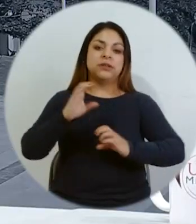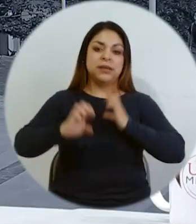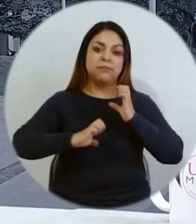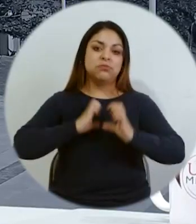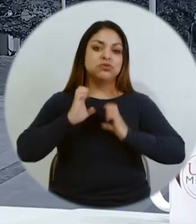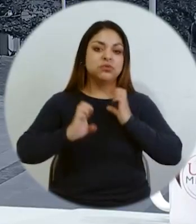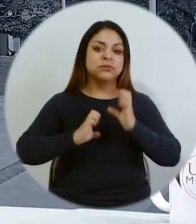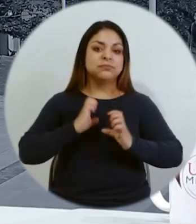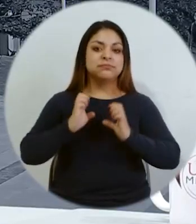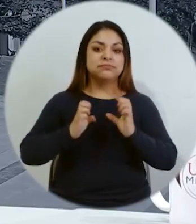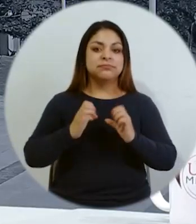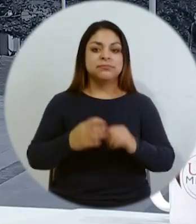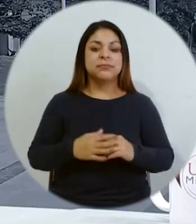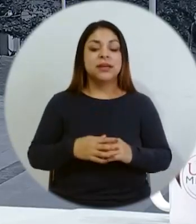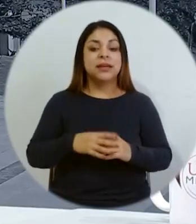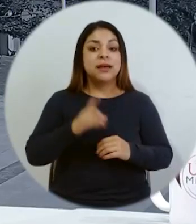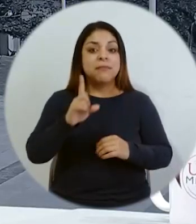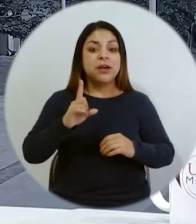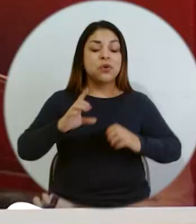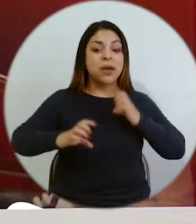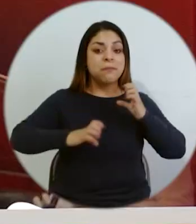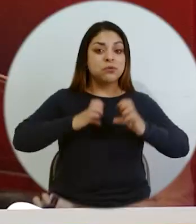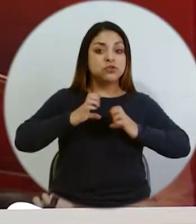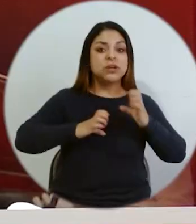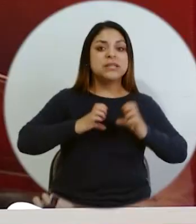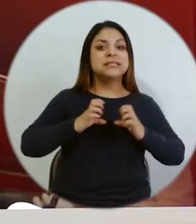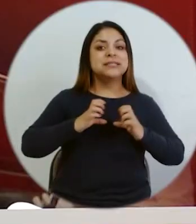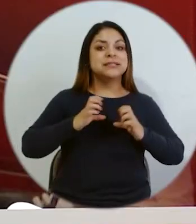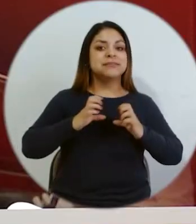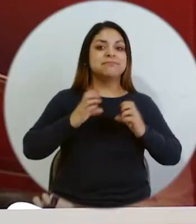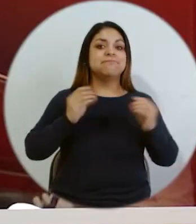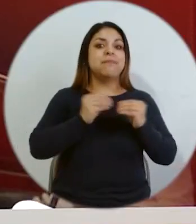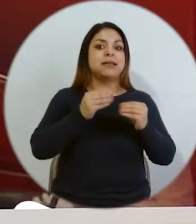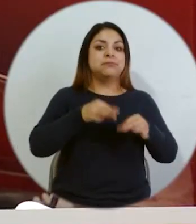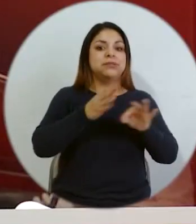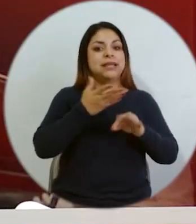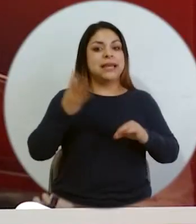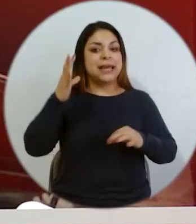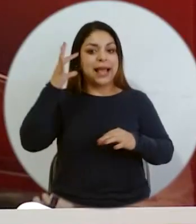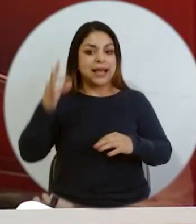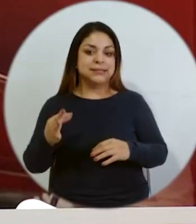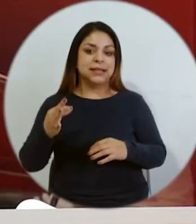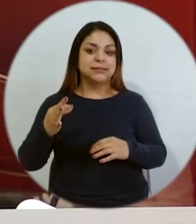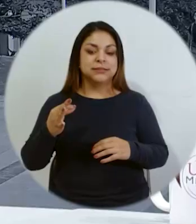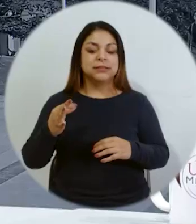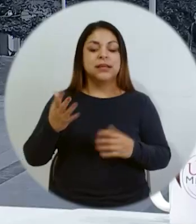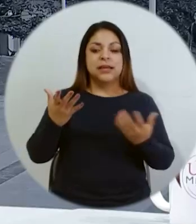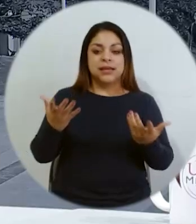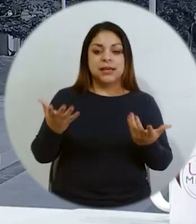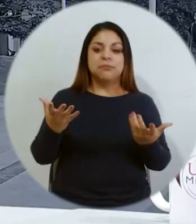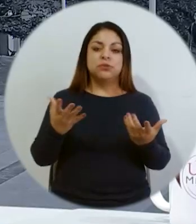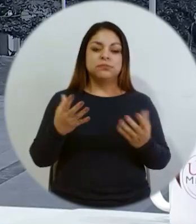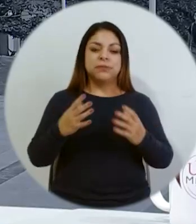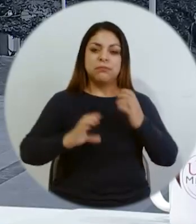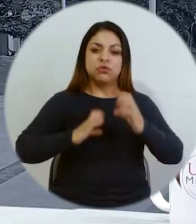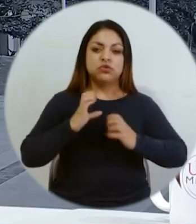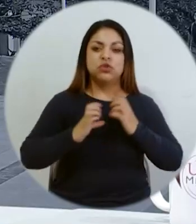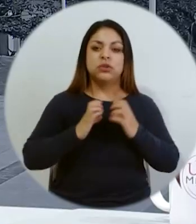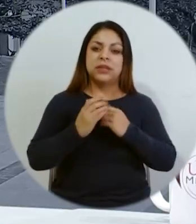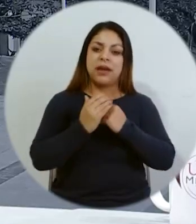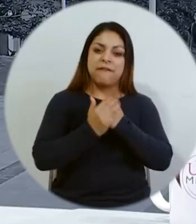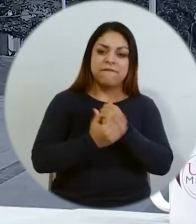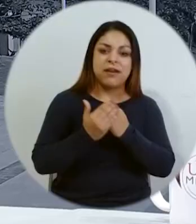emociones, incluso más que las creencias. Pero las emociones no están en el currículum. La gestión de las emociones, la gestión de los